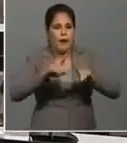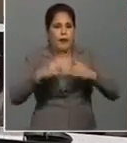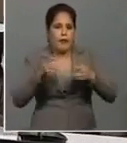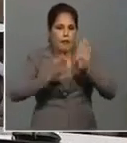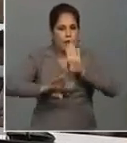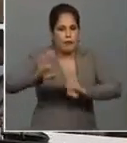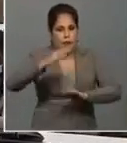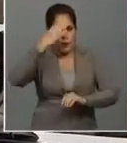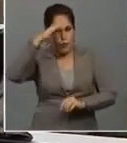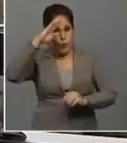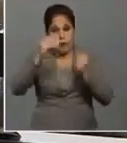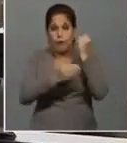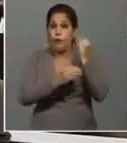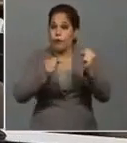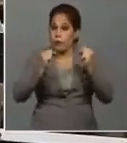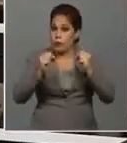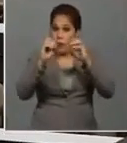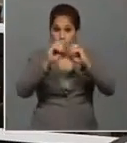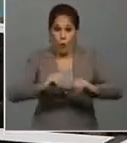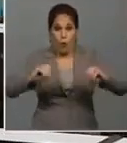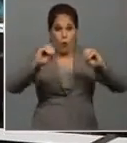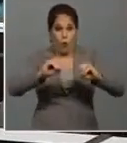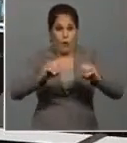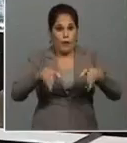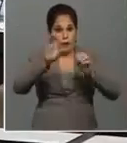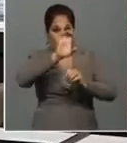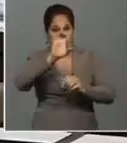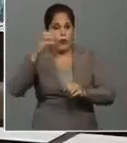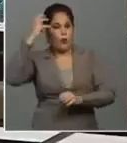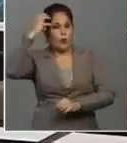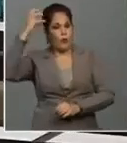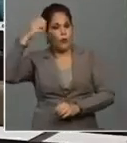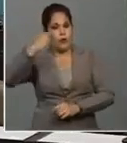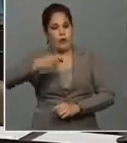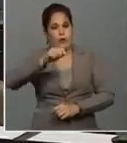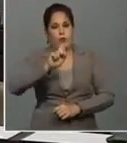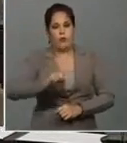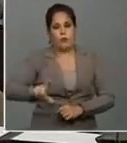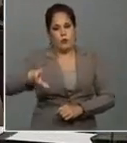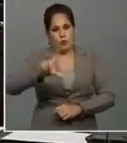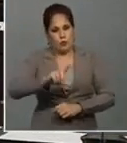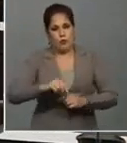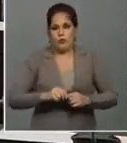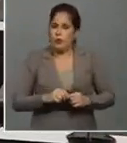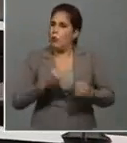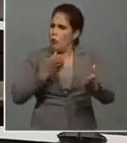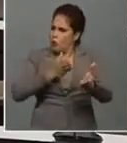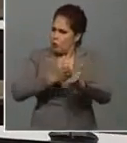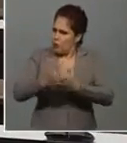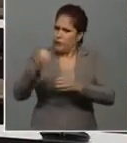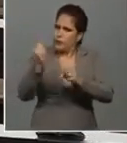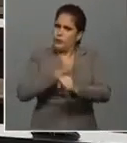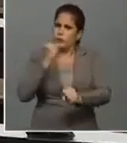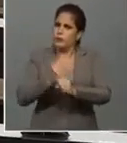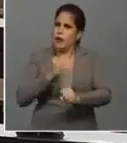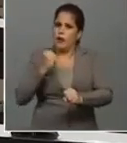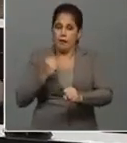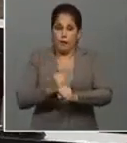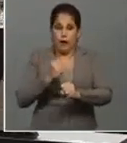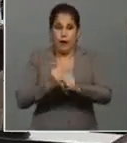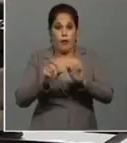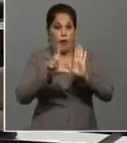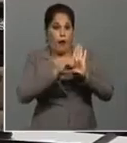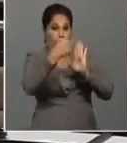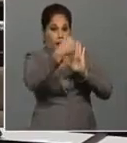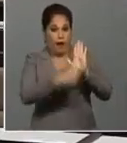el fortalecimiento del orden institucional y del estado de derecho socialista continuaremos trabajando en las